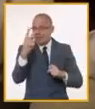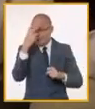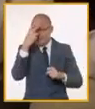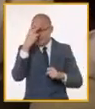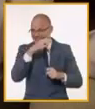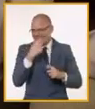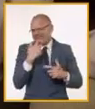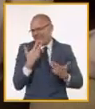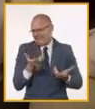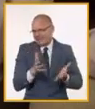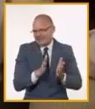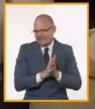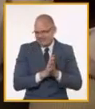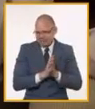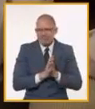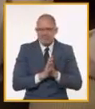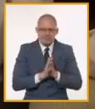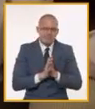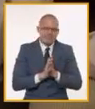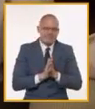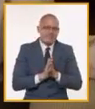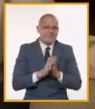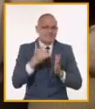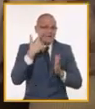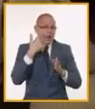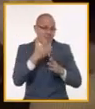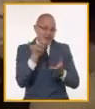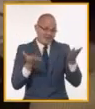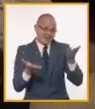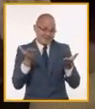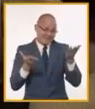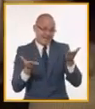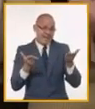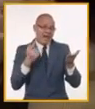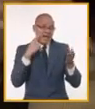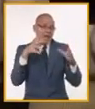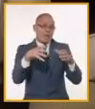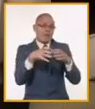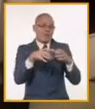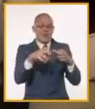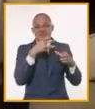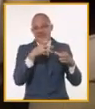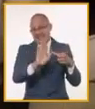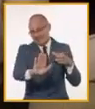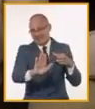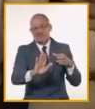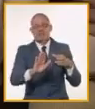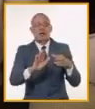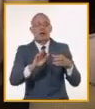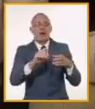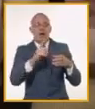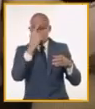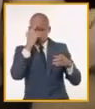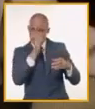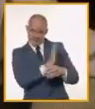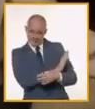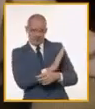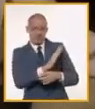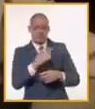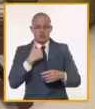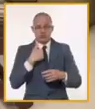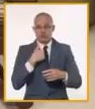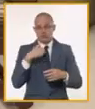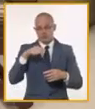ventaja. En relación, sí, para no atribuírmelo yo, porque eso no fue un problema mío, yo inventé lo que ya